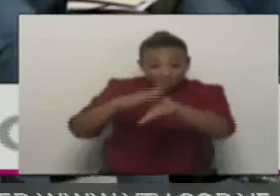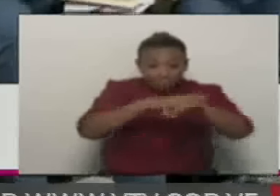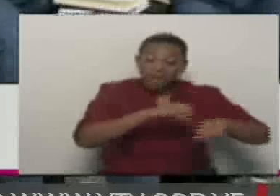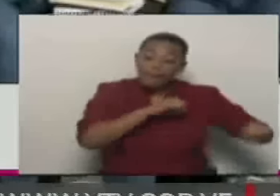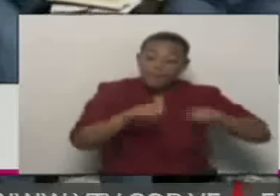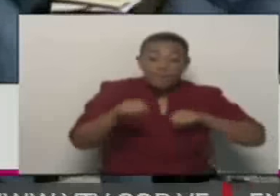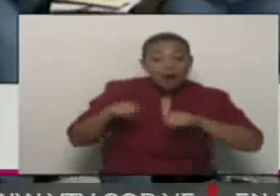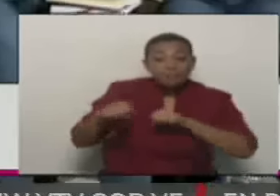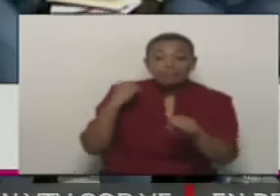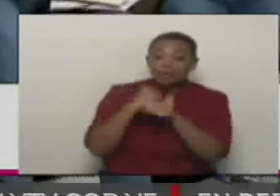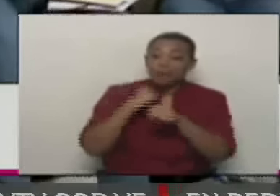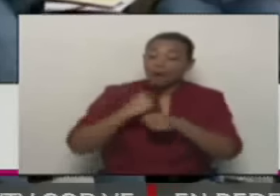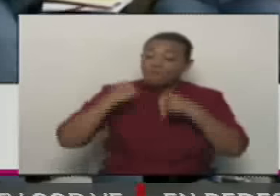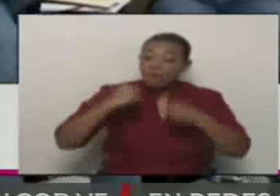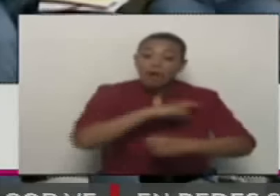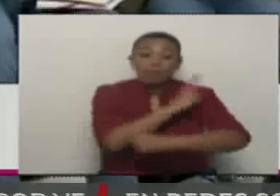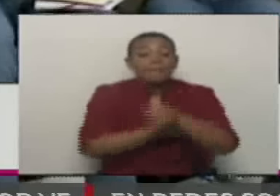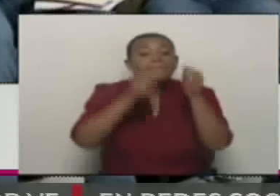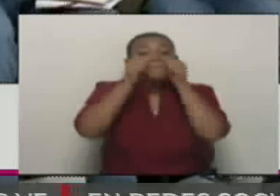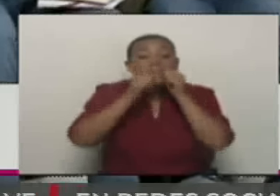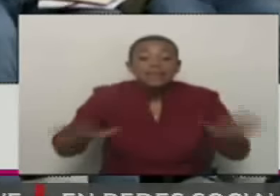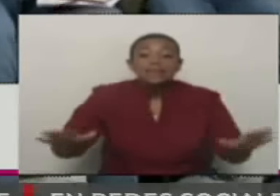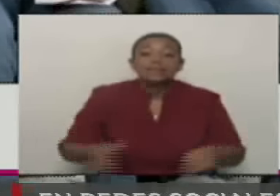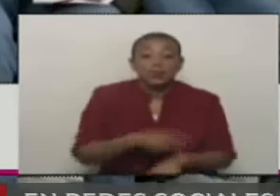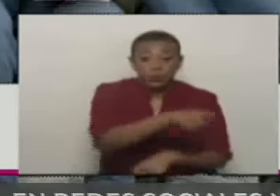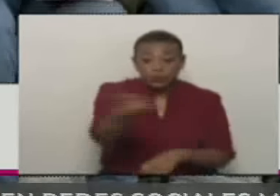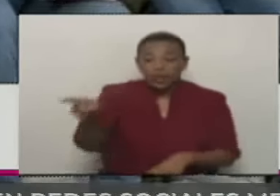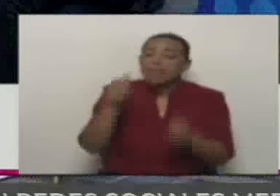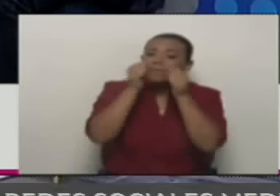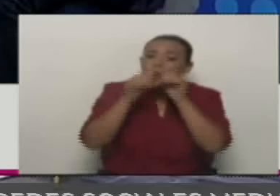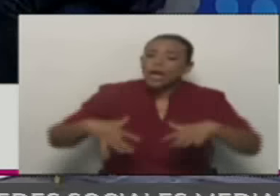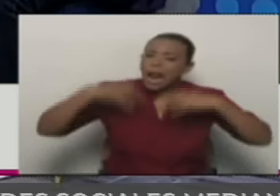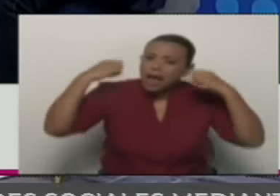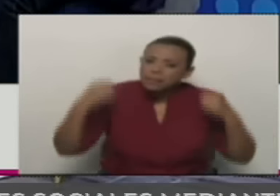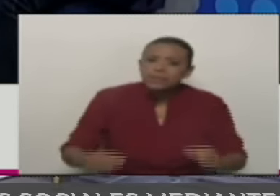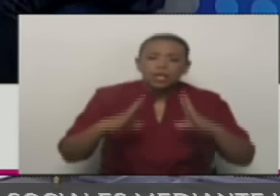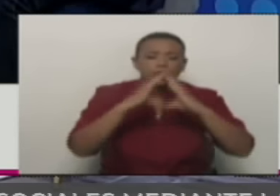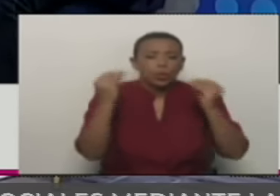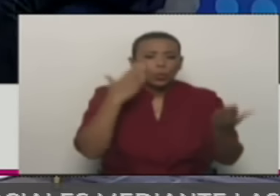Rodríguez, que Dios me lo bendiga. Luis Villegas, garantízame todo.